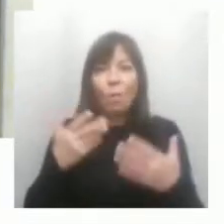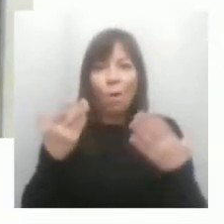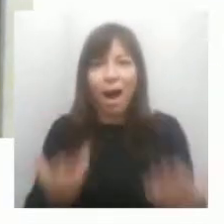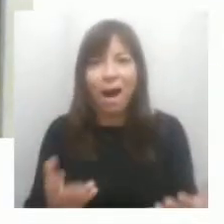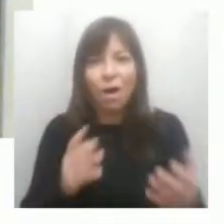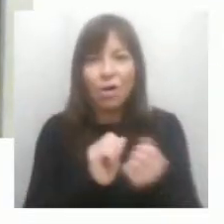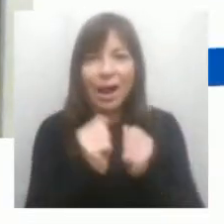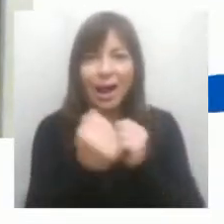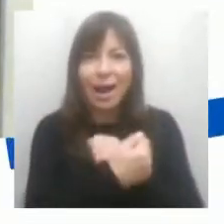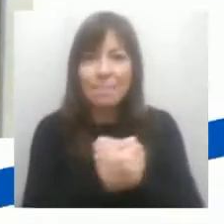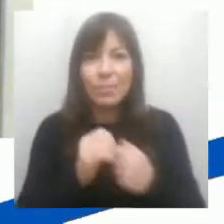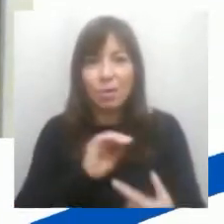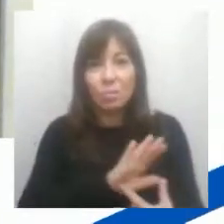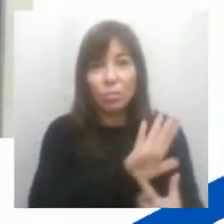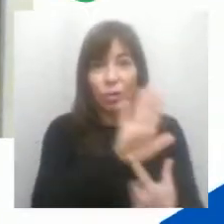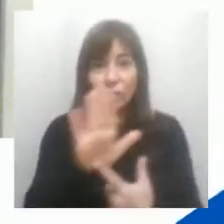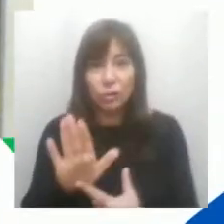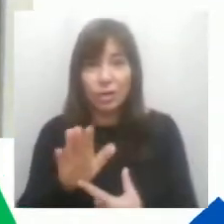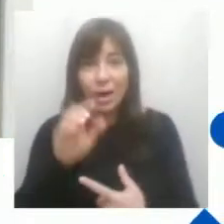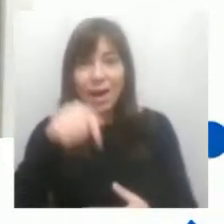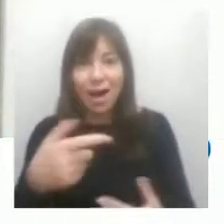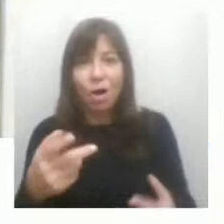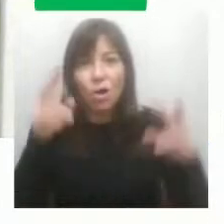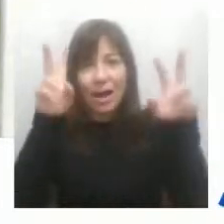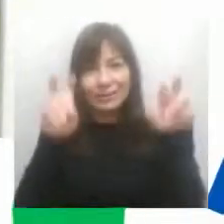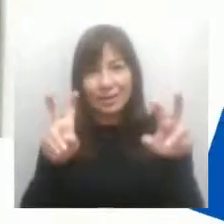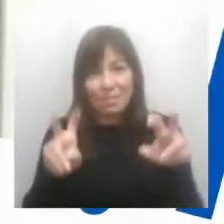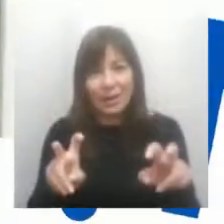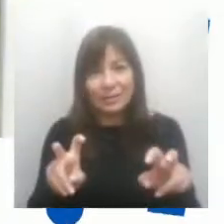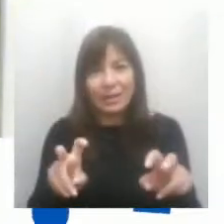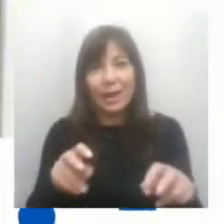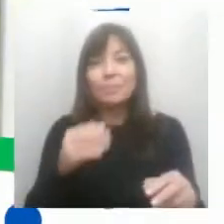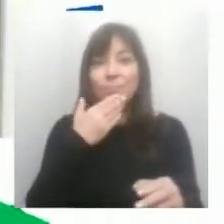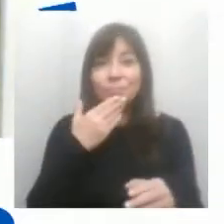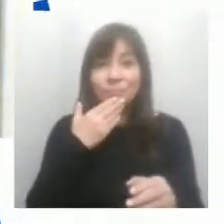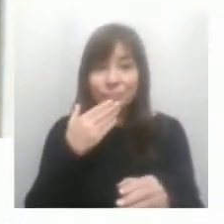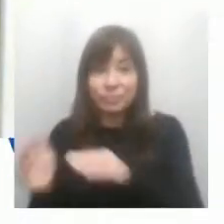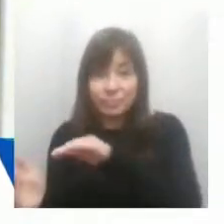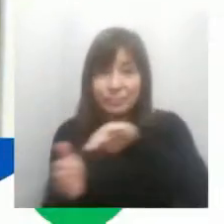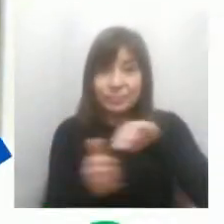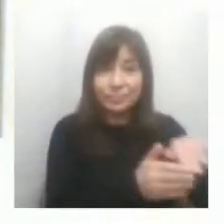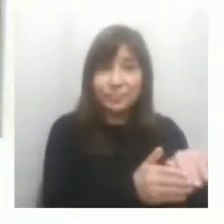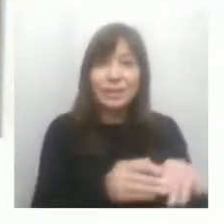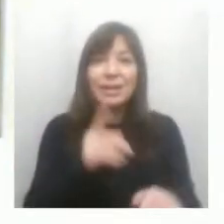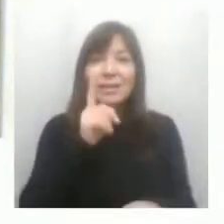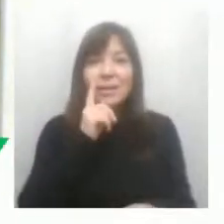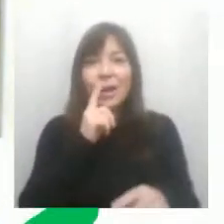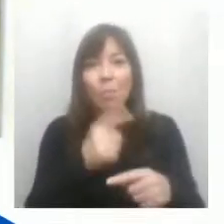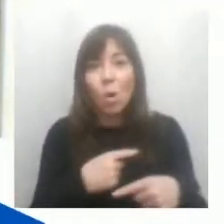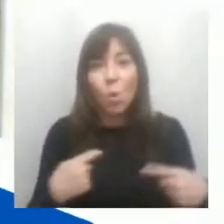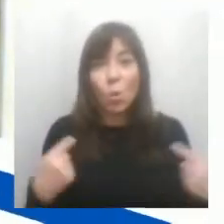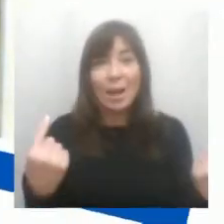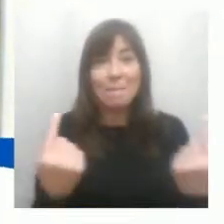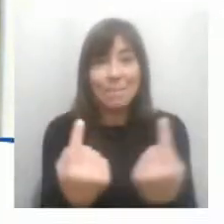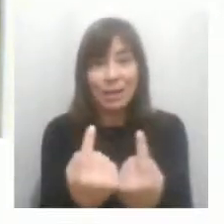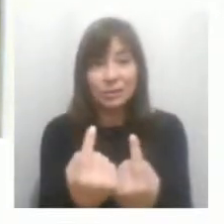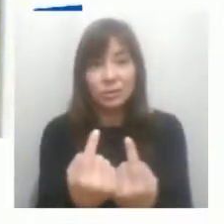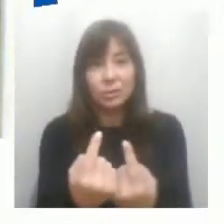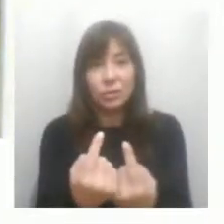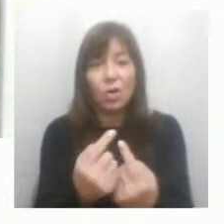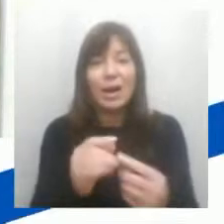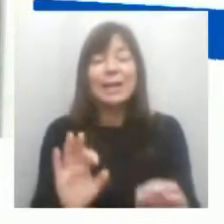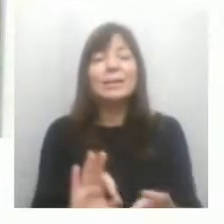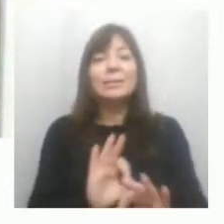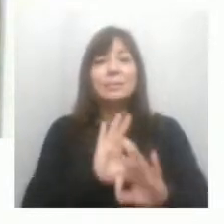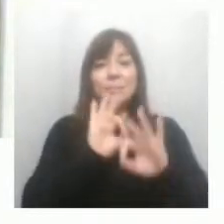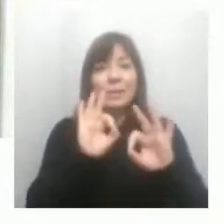exhibición abocada a esa temática. Por otro lado, también tenemos un espacio, estamos trabajando en un espacio que está